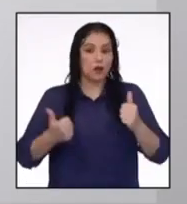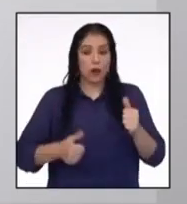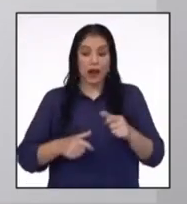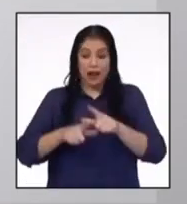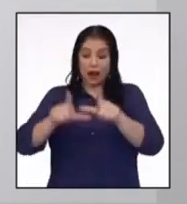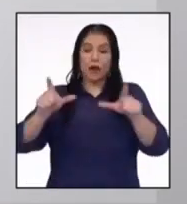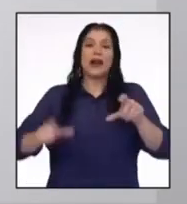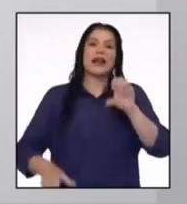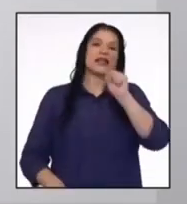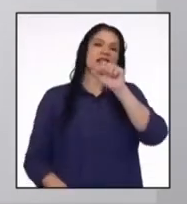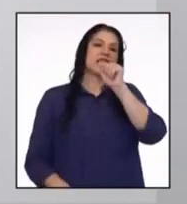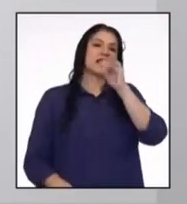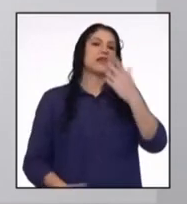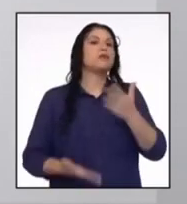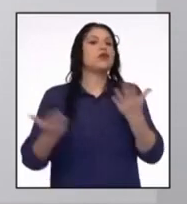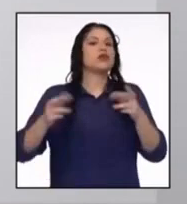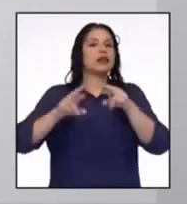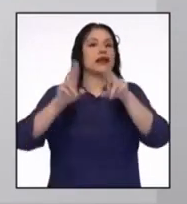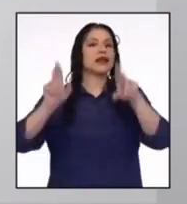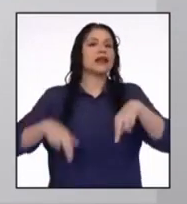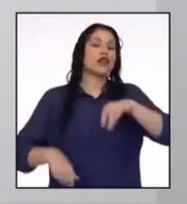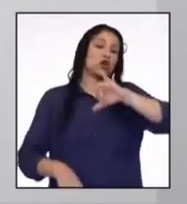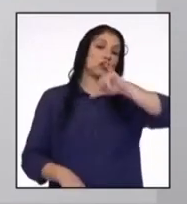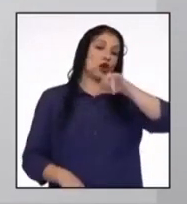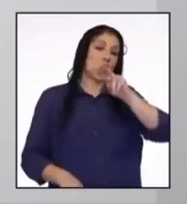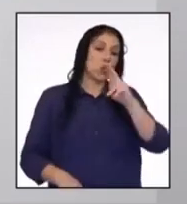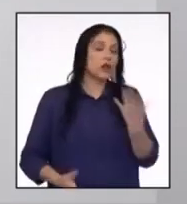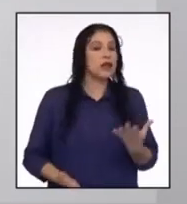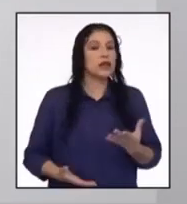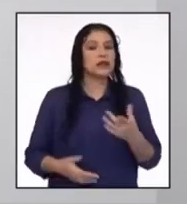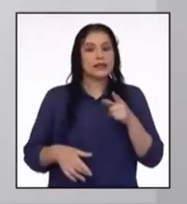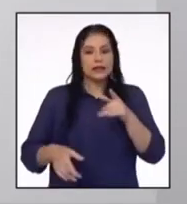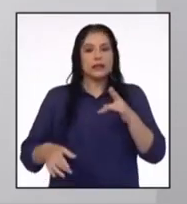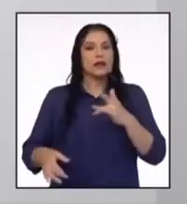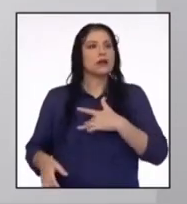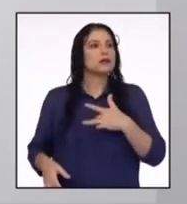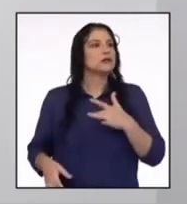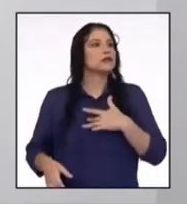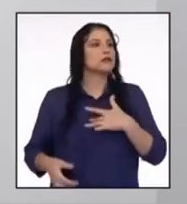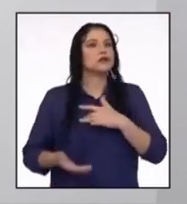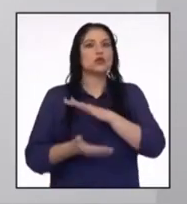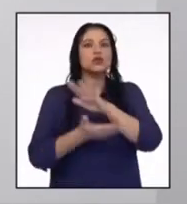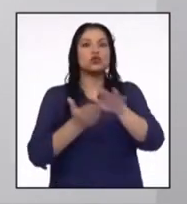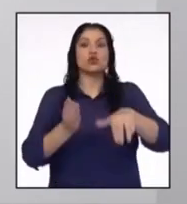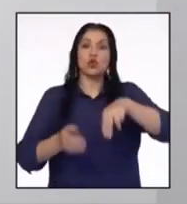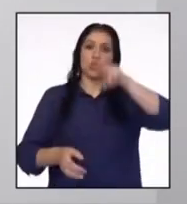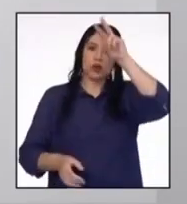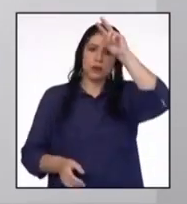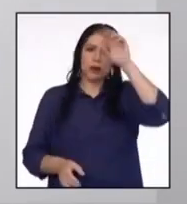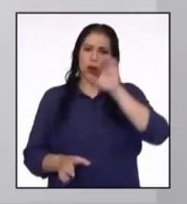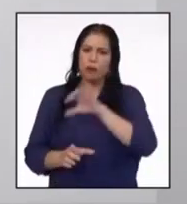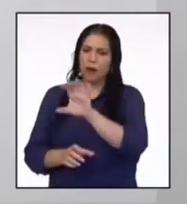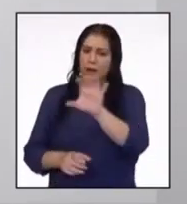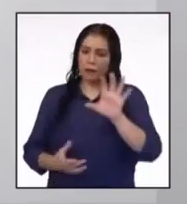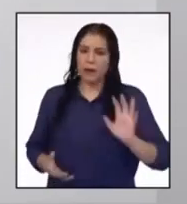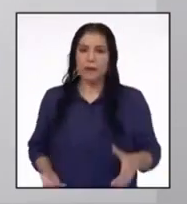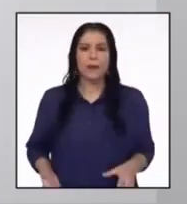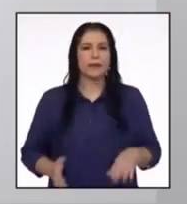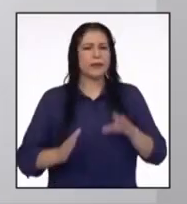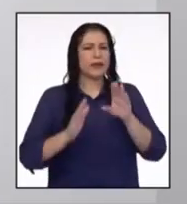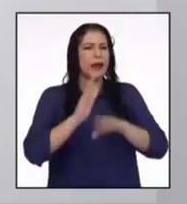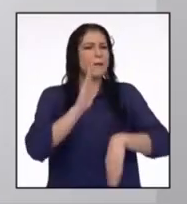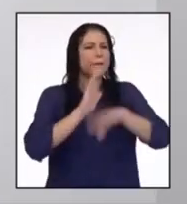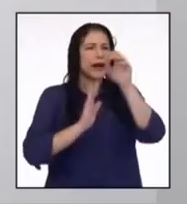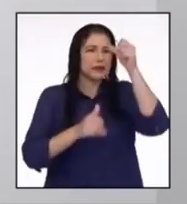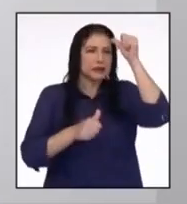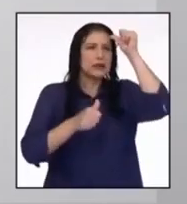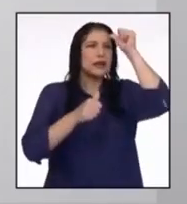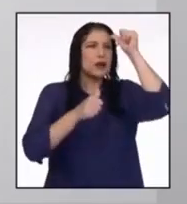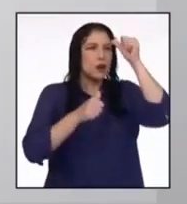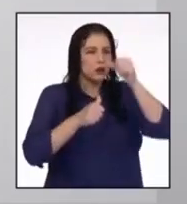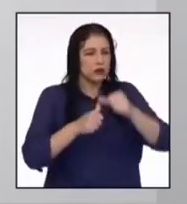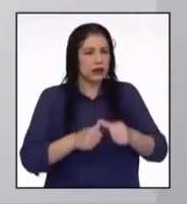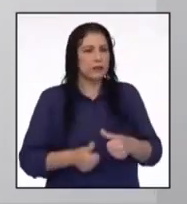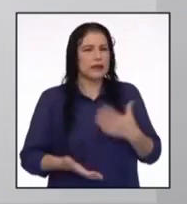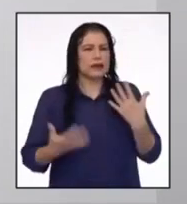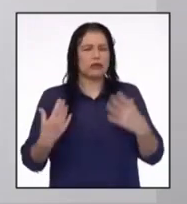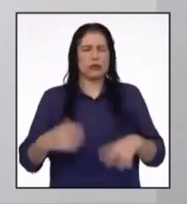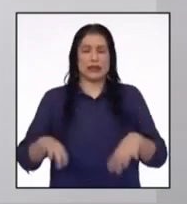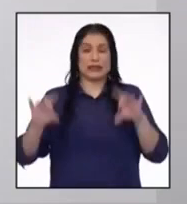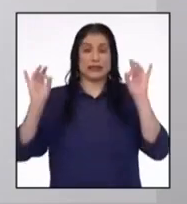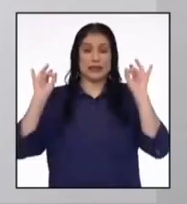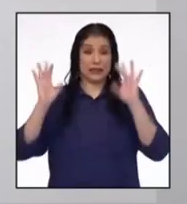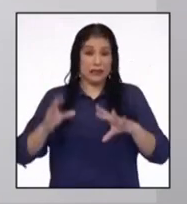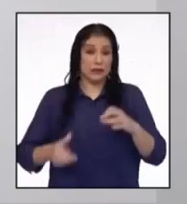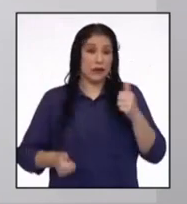Satipo, en la región Junín, que fue sentido en casi todo el país. El más recordado y